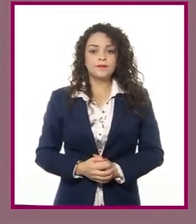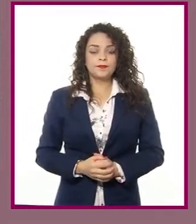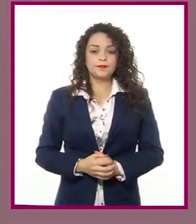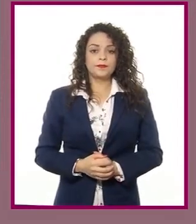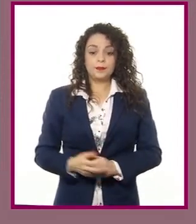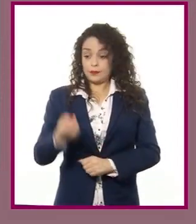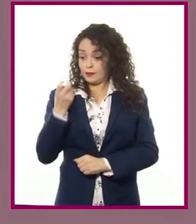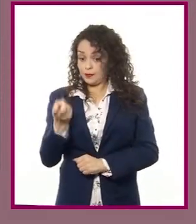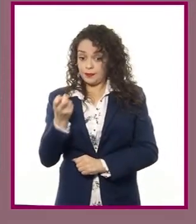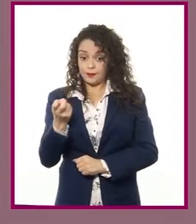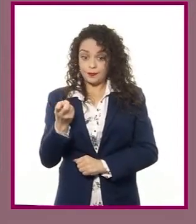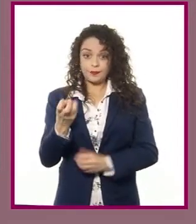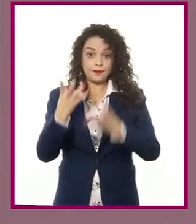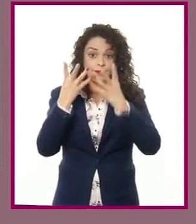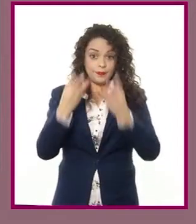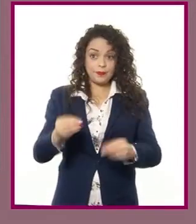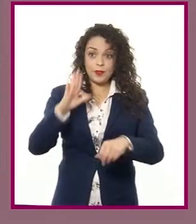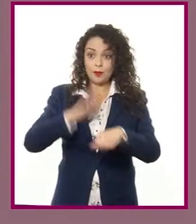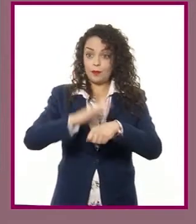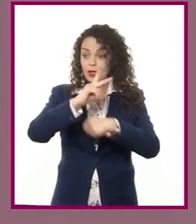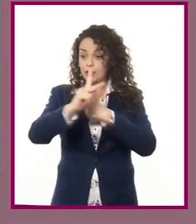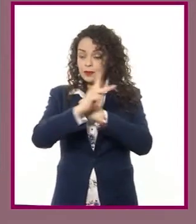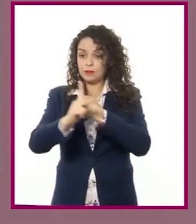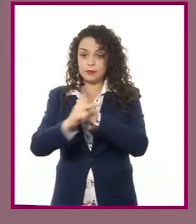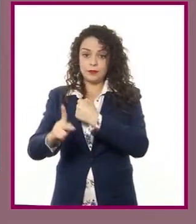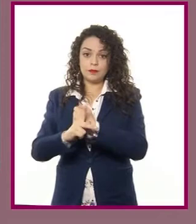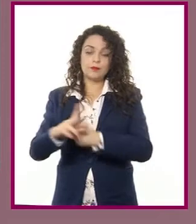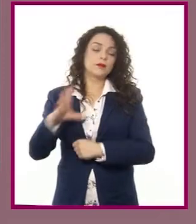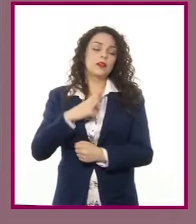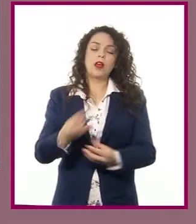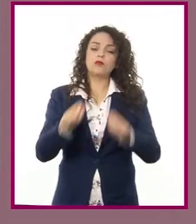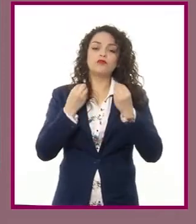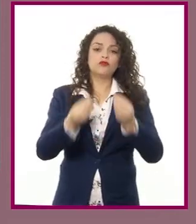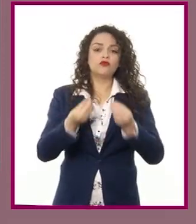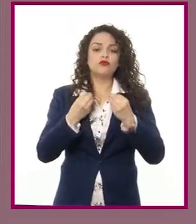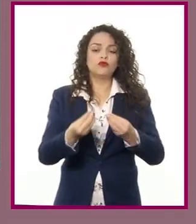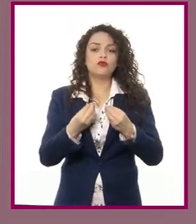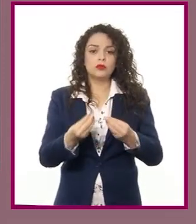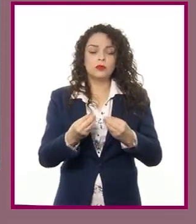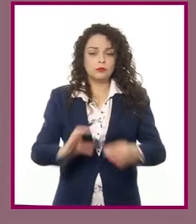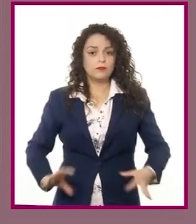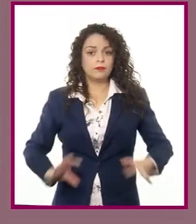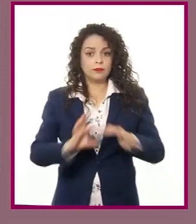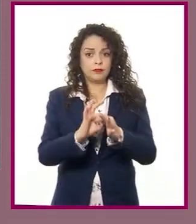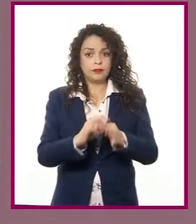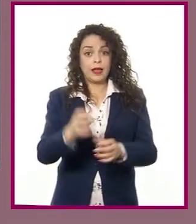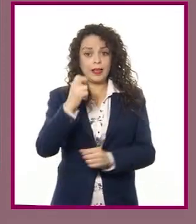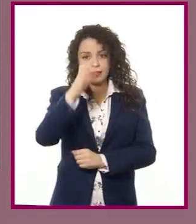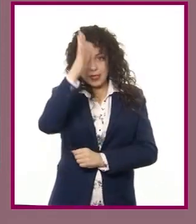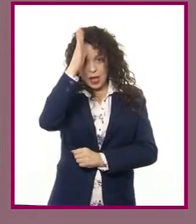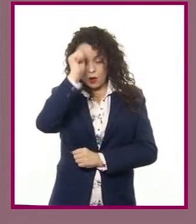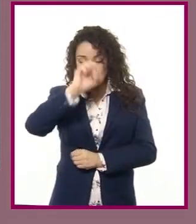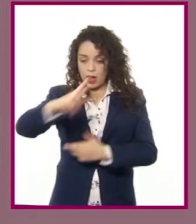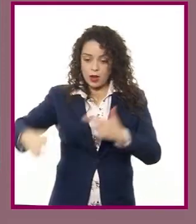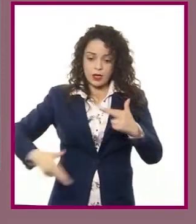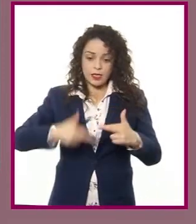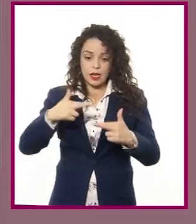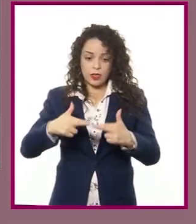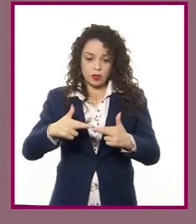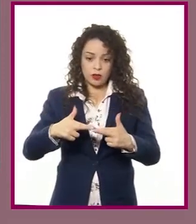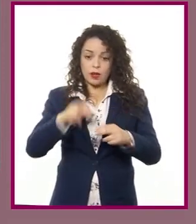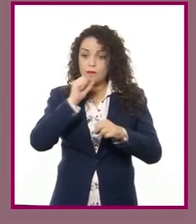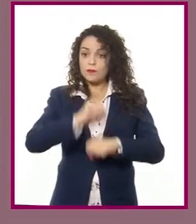últimos, los multilaterales, si involucran a muchos países, se convierten en acuerdos regionales que, a su